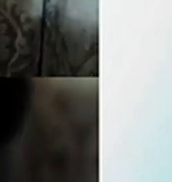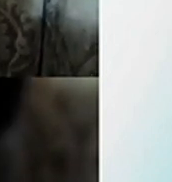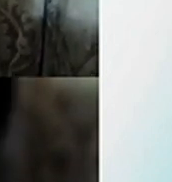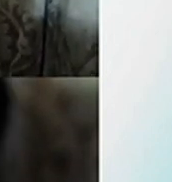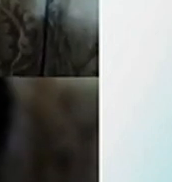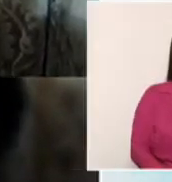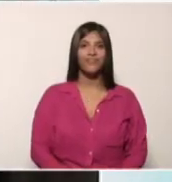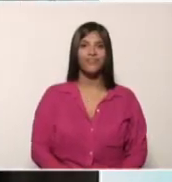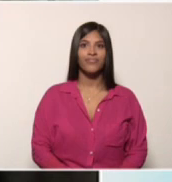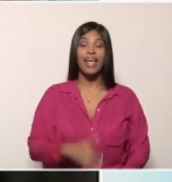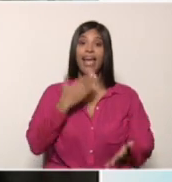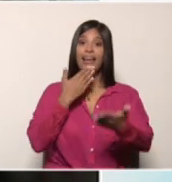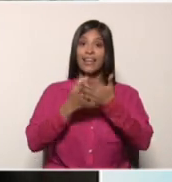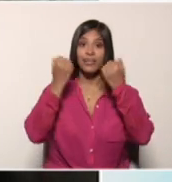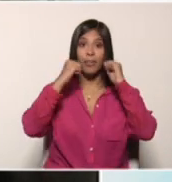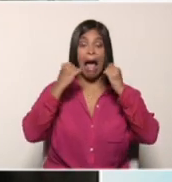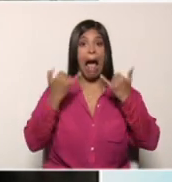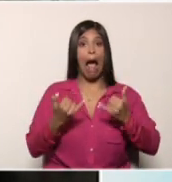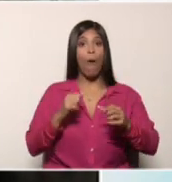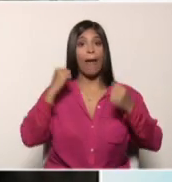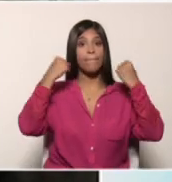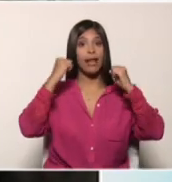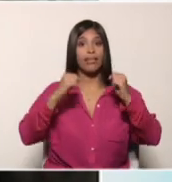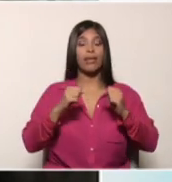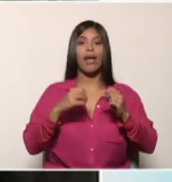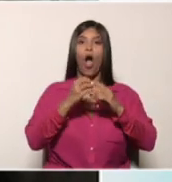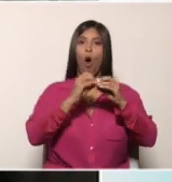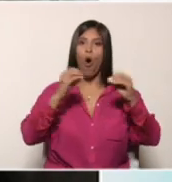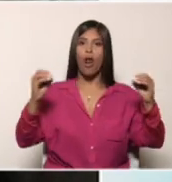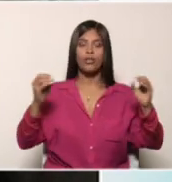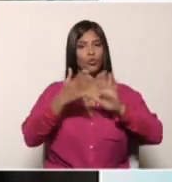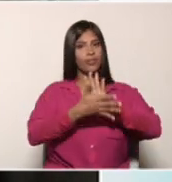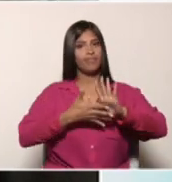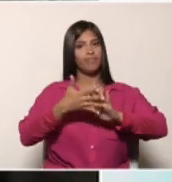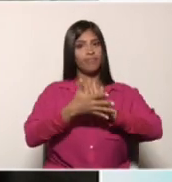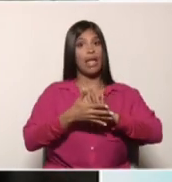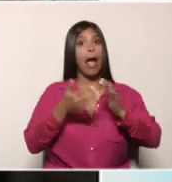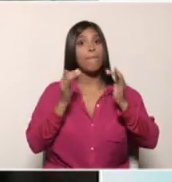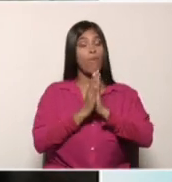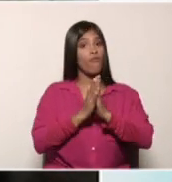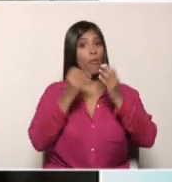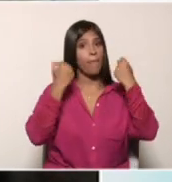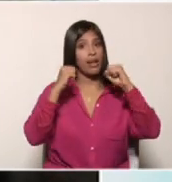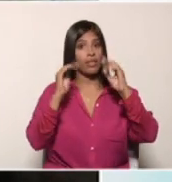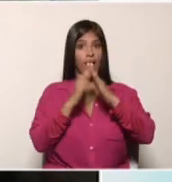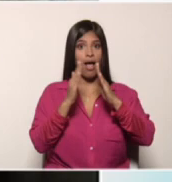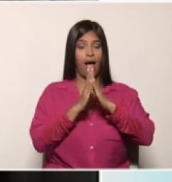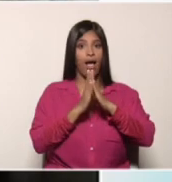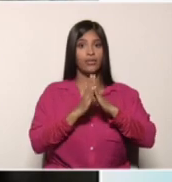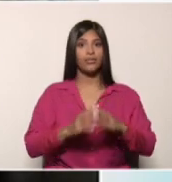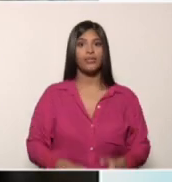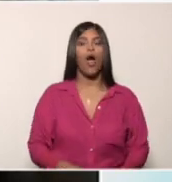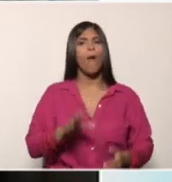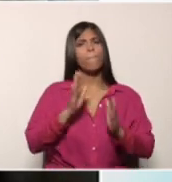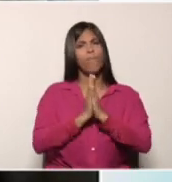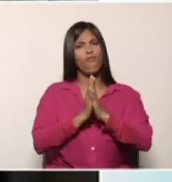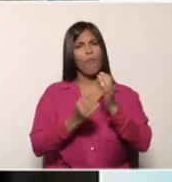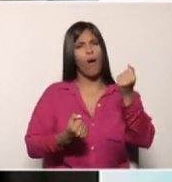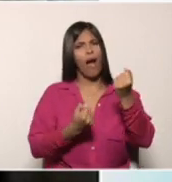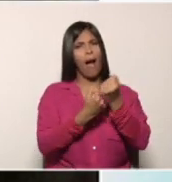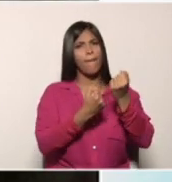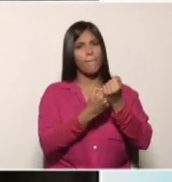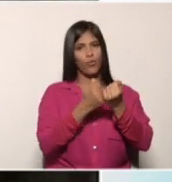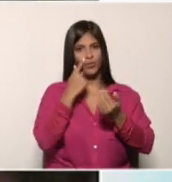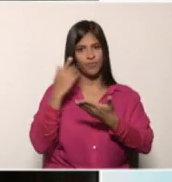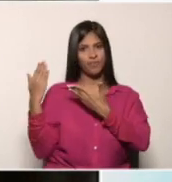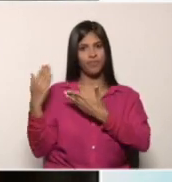oraciones en lengua de señas venezolana. Así que practica en casa. Pedimos nuevamente el apoyo de la joven